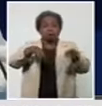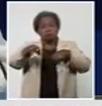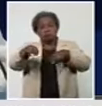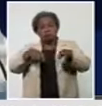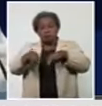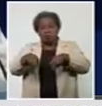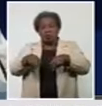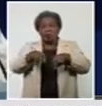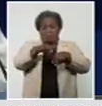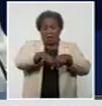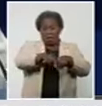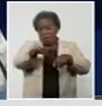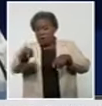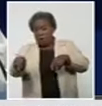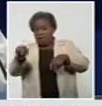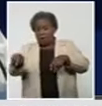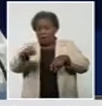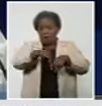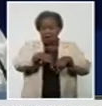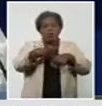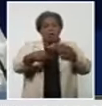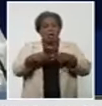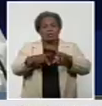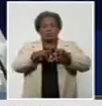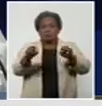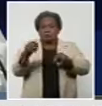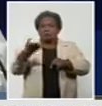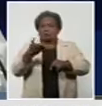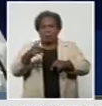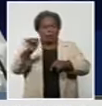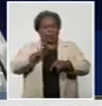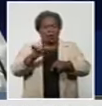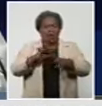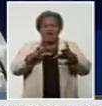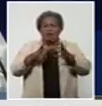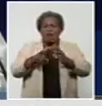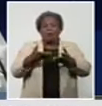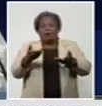realiza test rápido como una forma de poder detectar